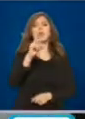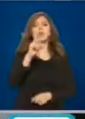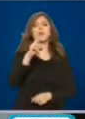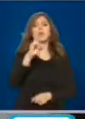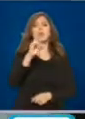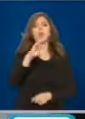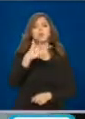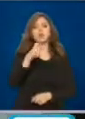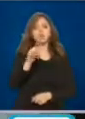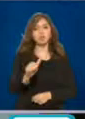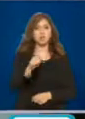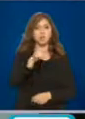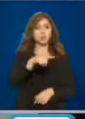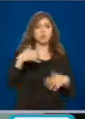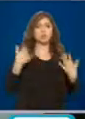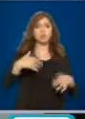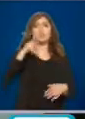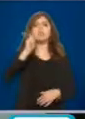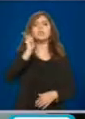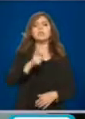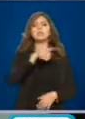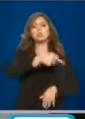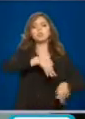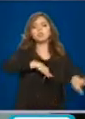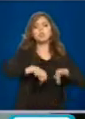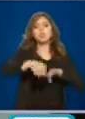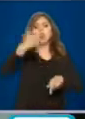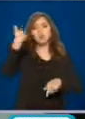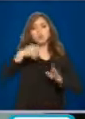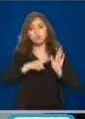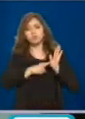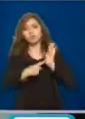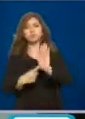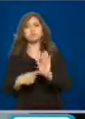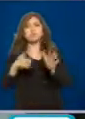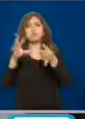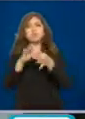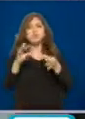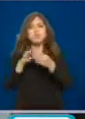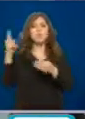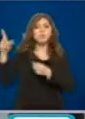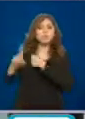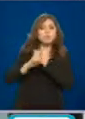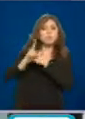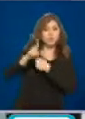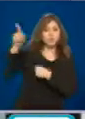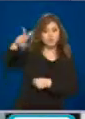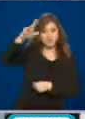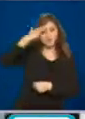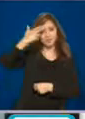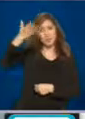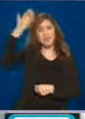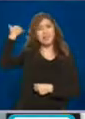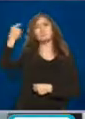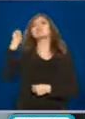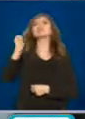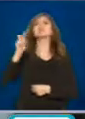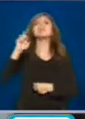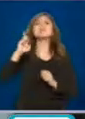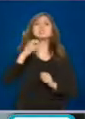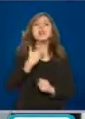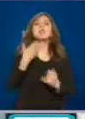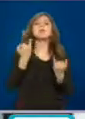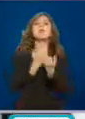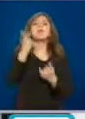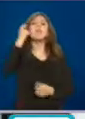Rocha, quien no puede olvidar sus grandes programas acerca de los conflictos en Chiapas o allá en Guerrero, en Aguas